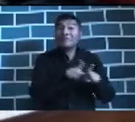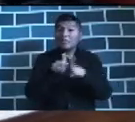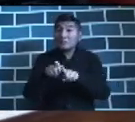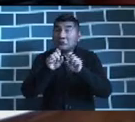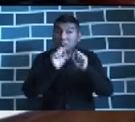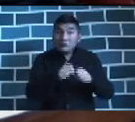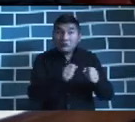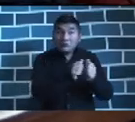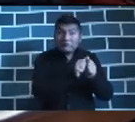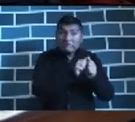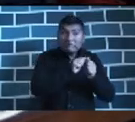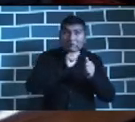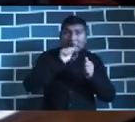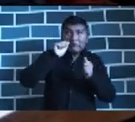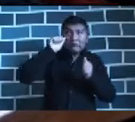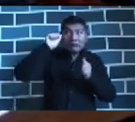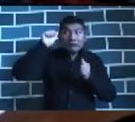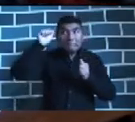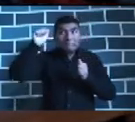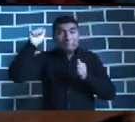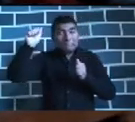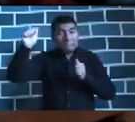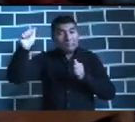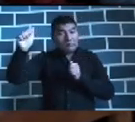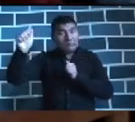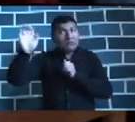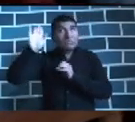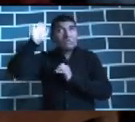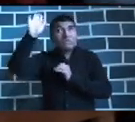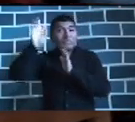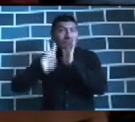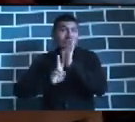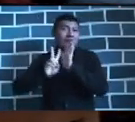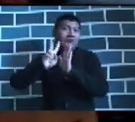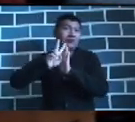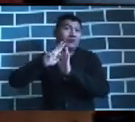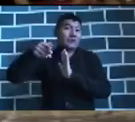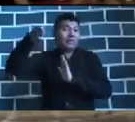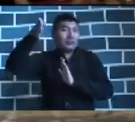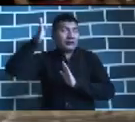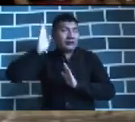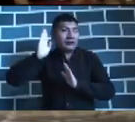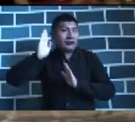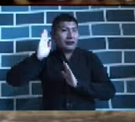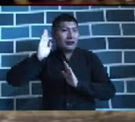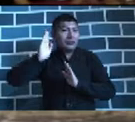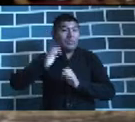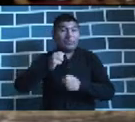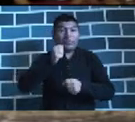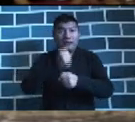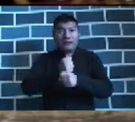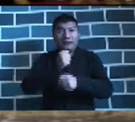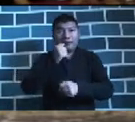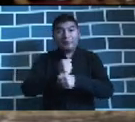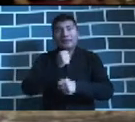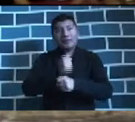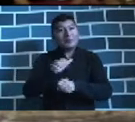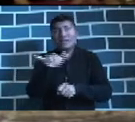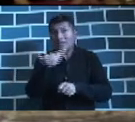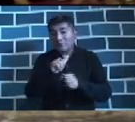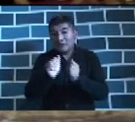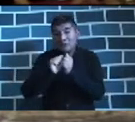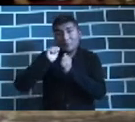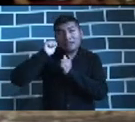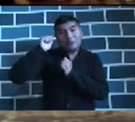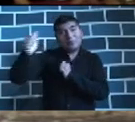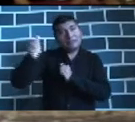puede apartar de la voluntad de dios el trabajo también nos puede apartar de